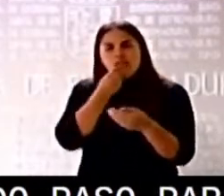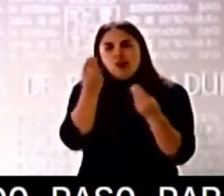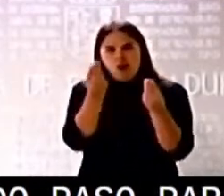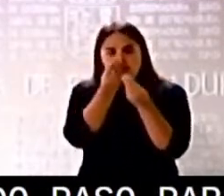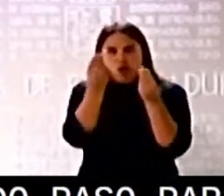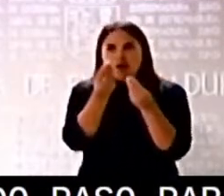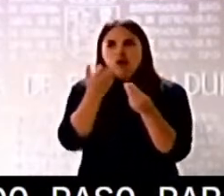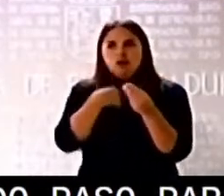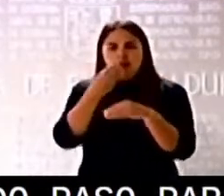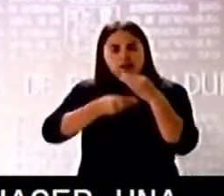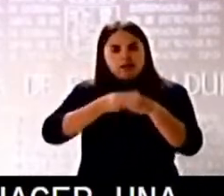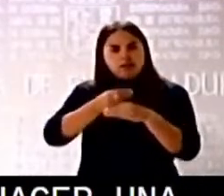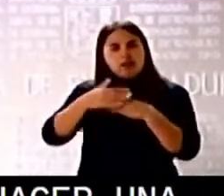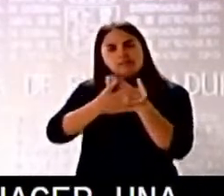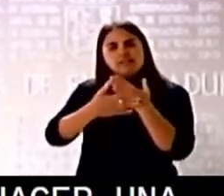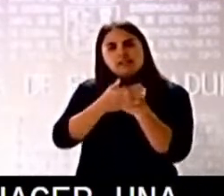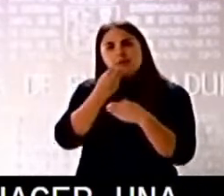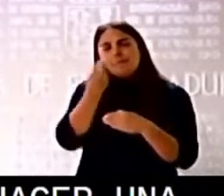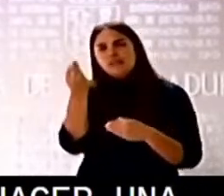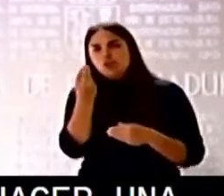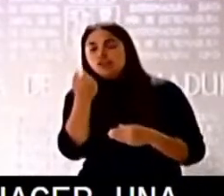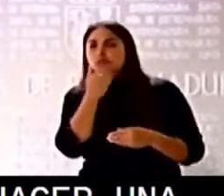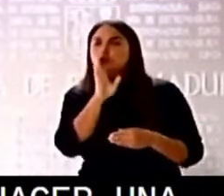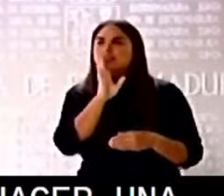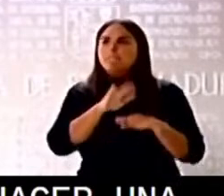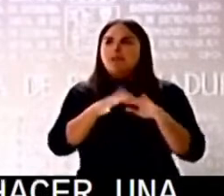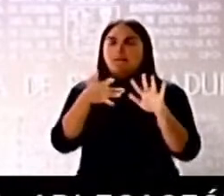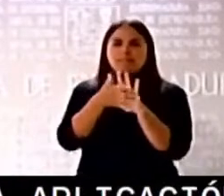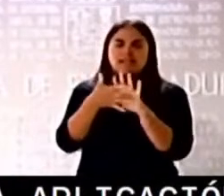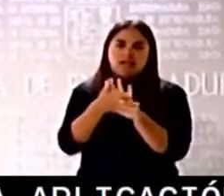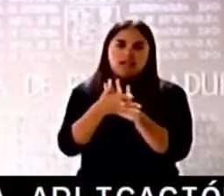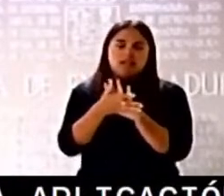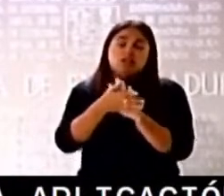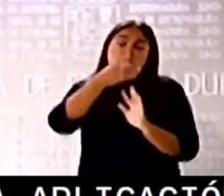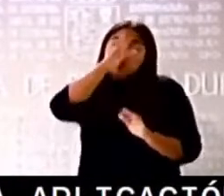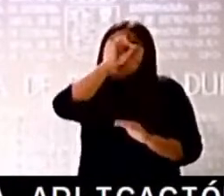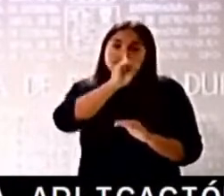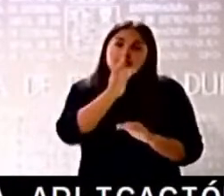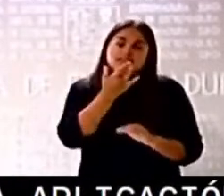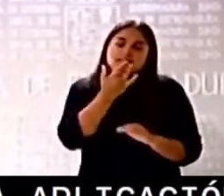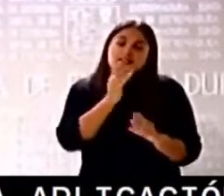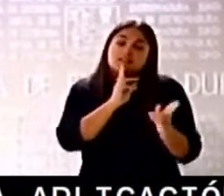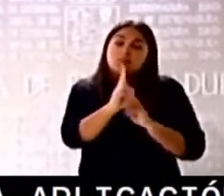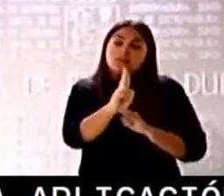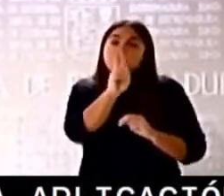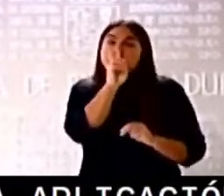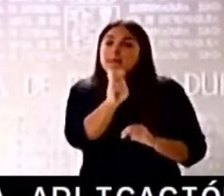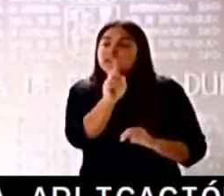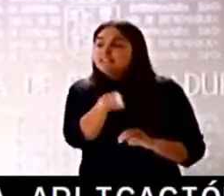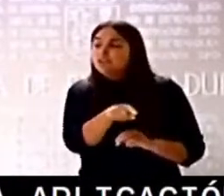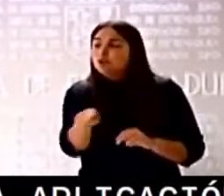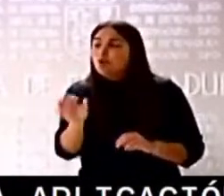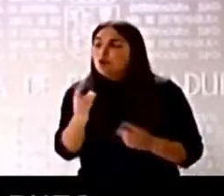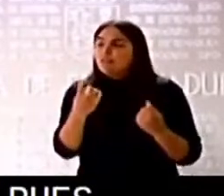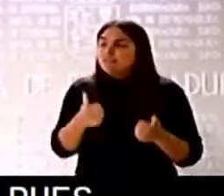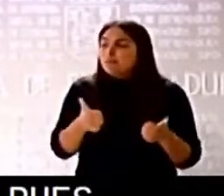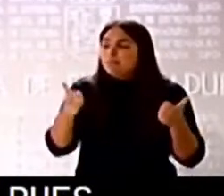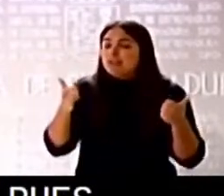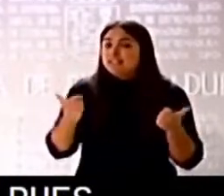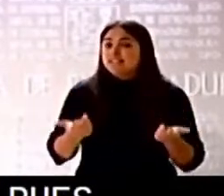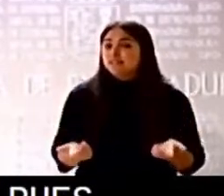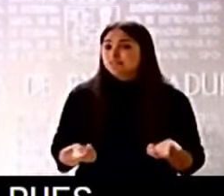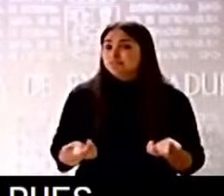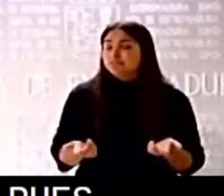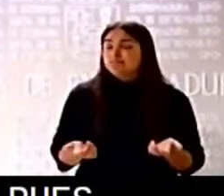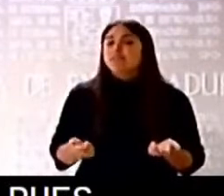una mejor administración, como yo decía en la explicación del mismo. No sé si mi respuesta te vale o necesitas más información